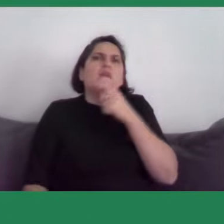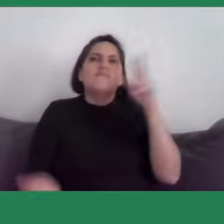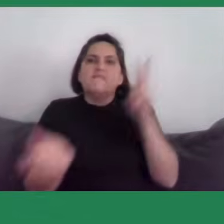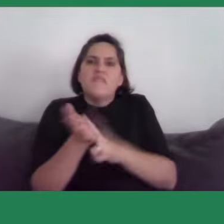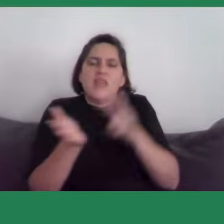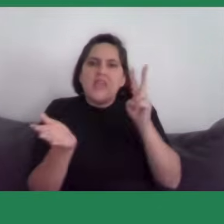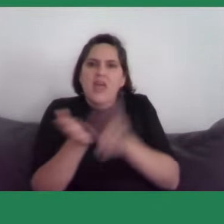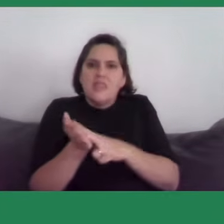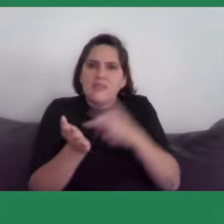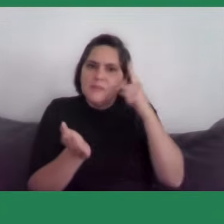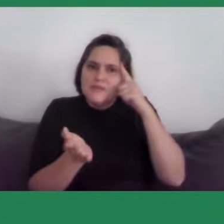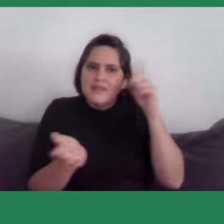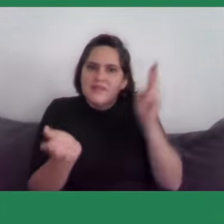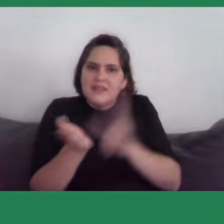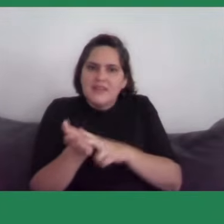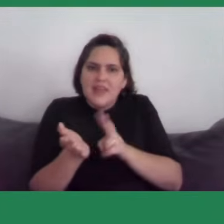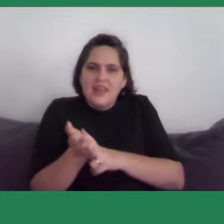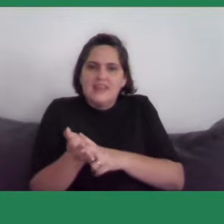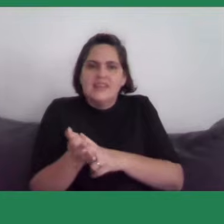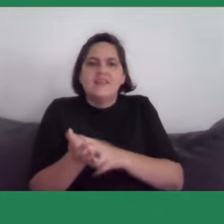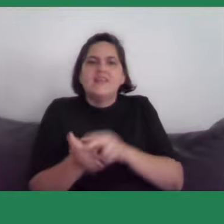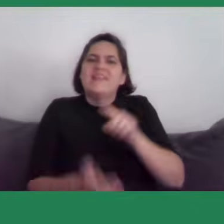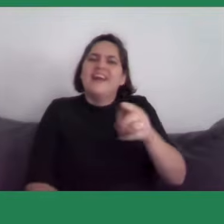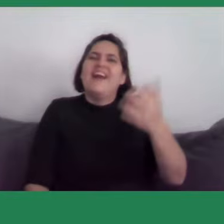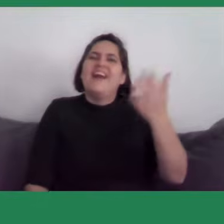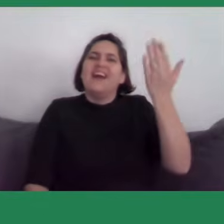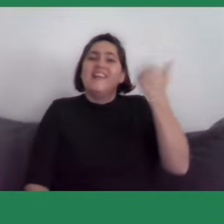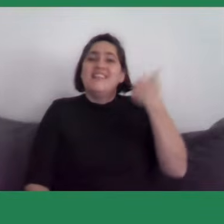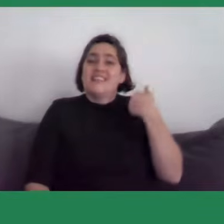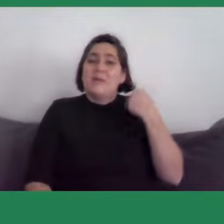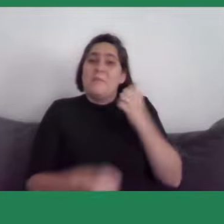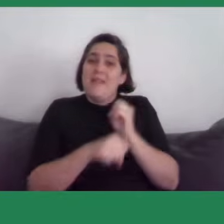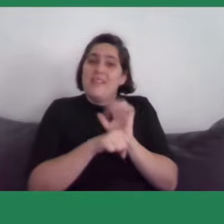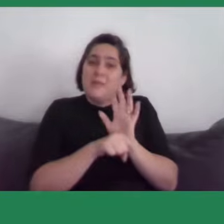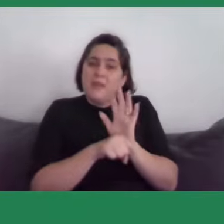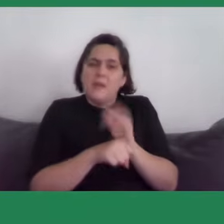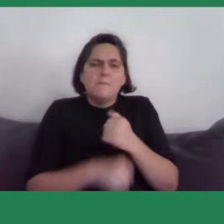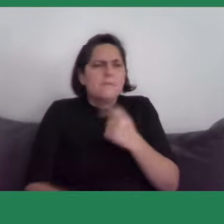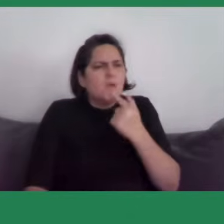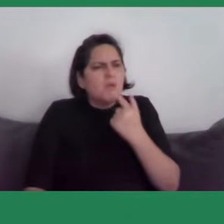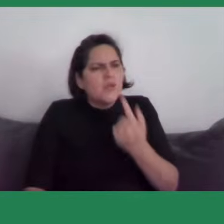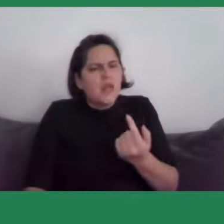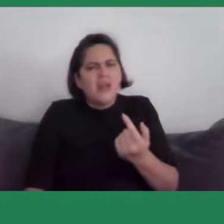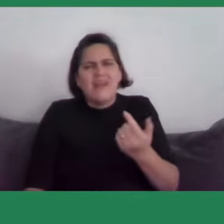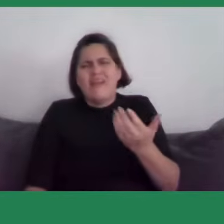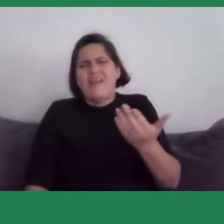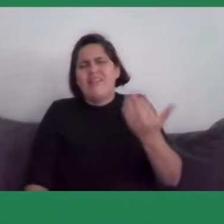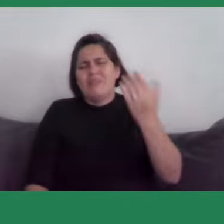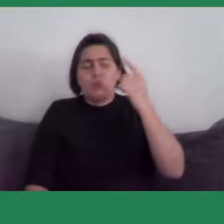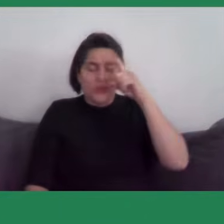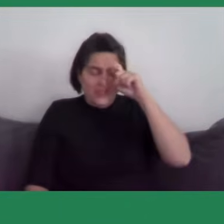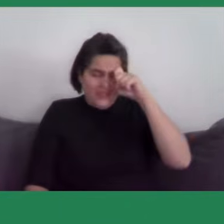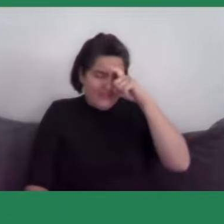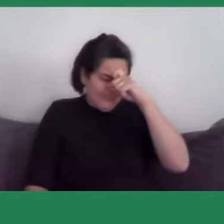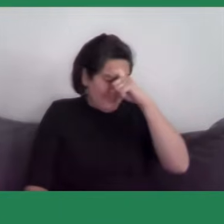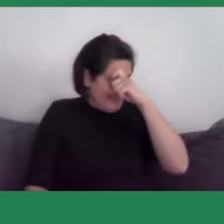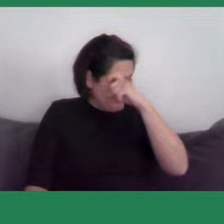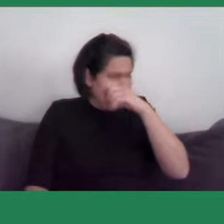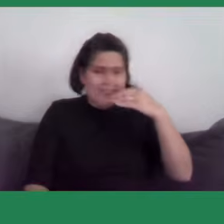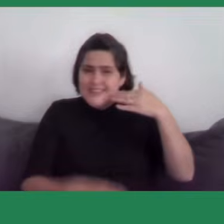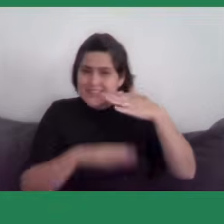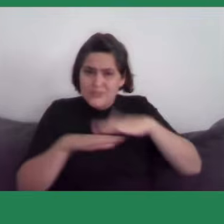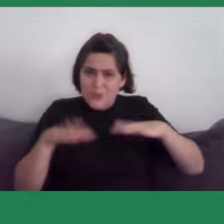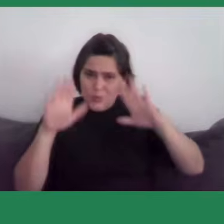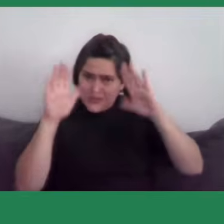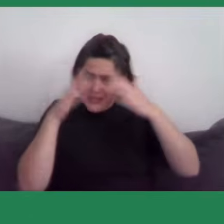yo, porque cuando nos tocó la pandemia y le preguntábamos, fue una época muy difícil para nuestros niños y niñas dentro del